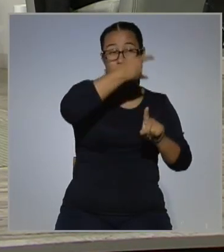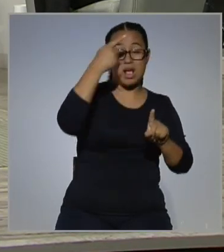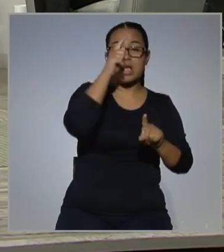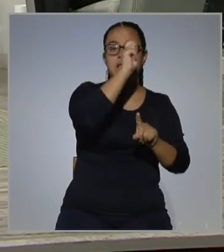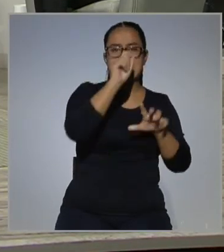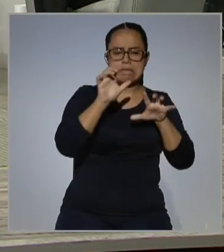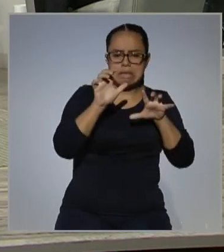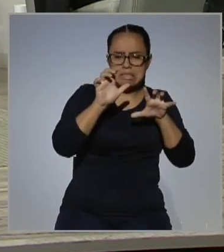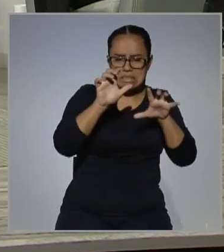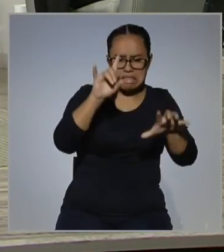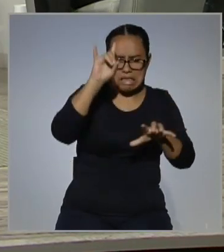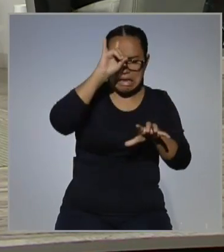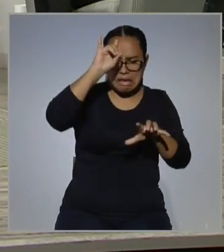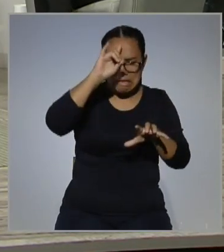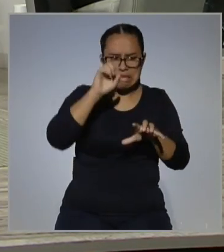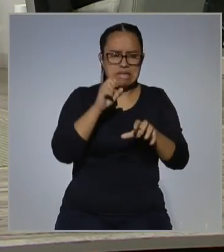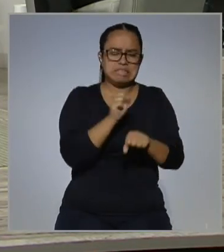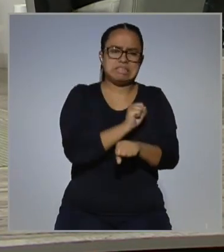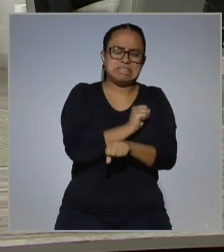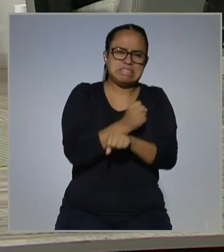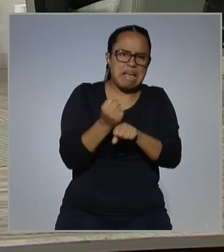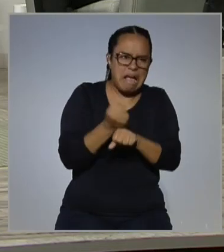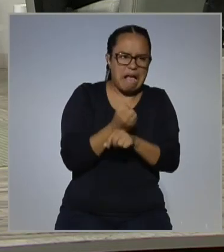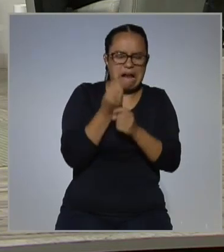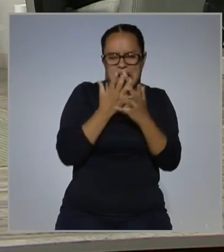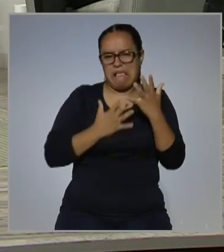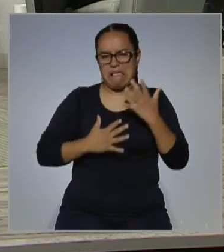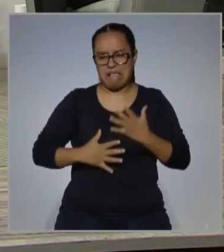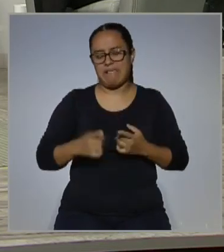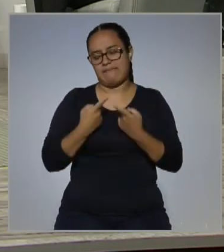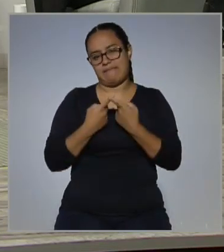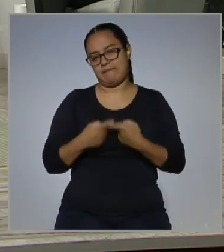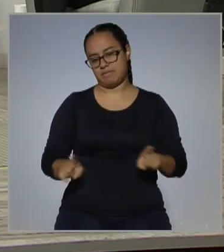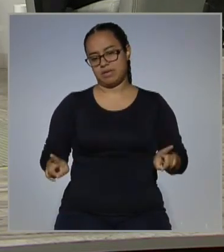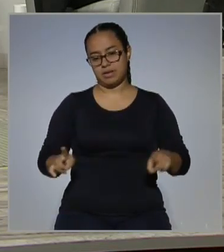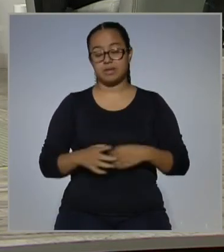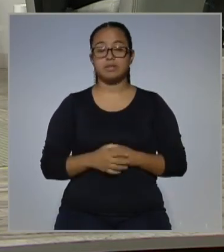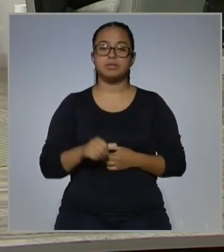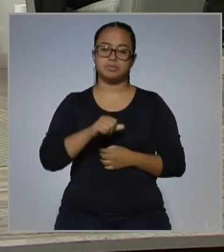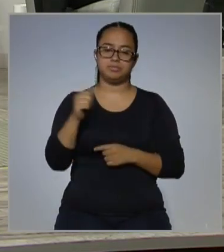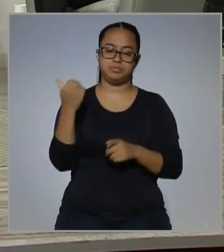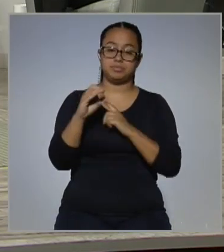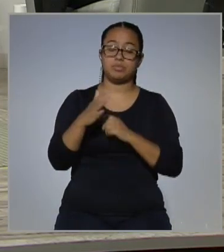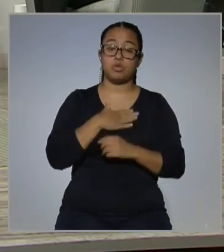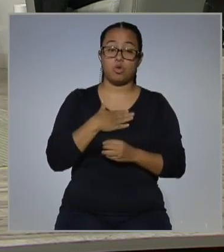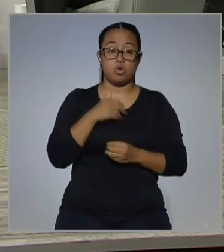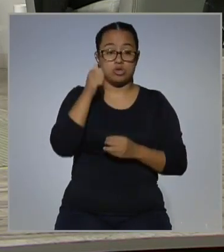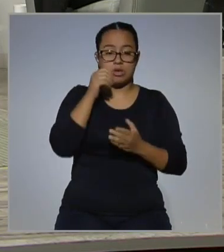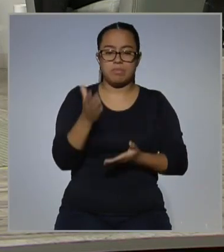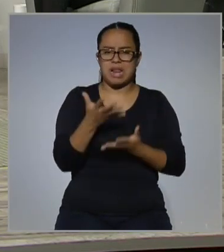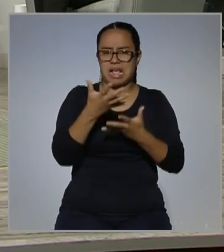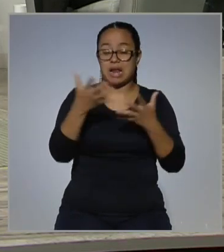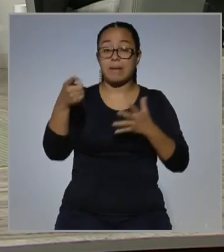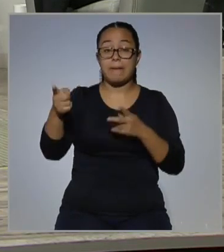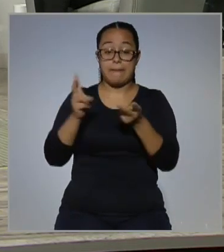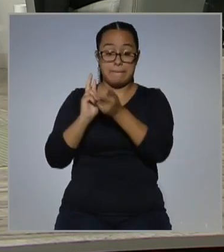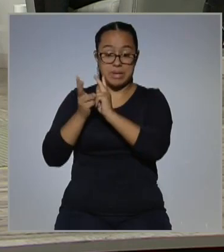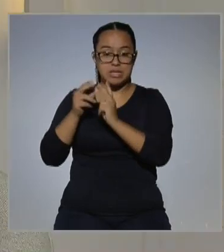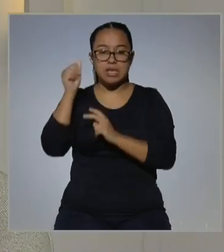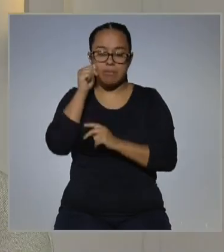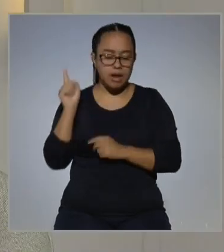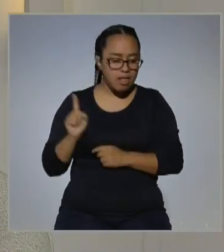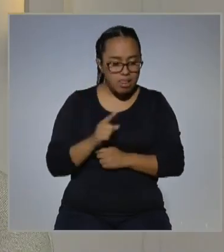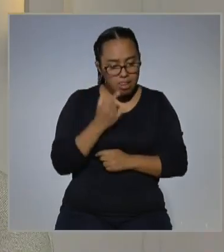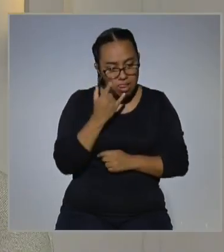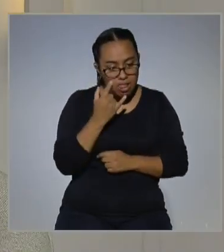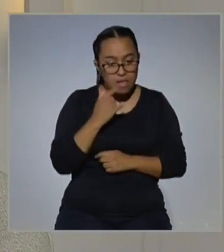terror y sangre. Y Sabina León nos dice: yo hago mi ofrenda muy grande, hasta mis vecinos vienen a verla y